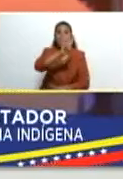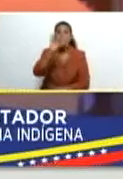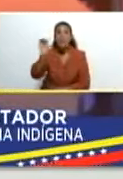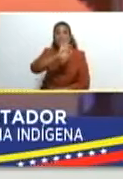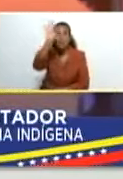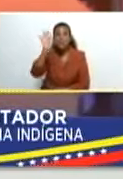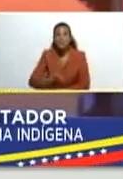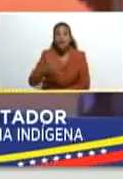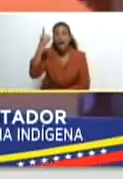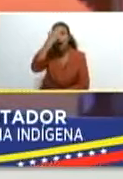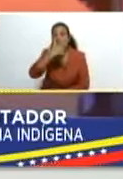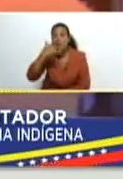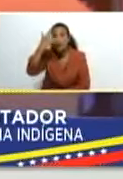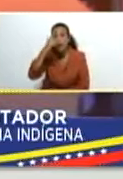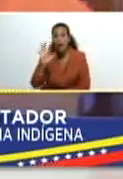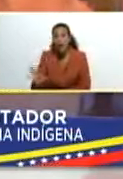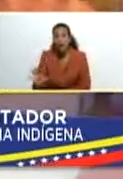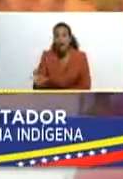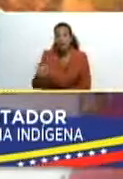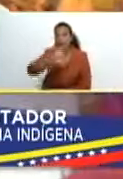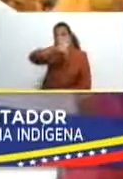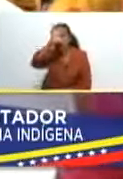20% africana.